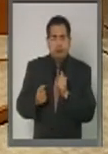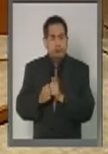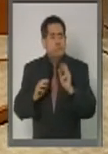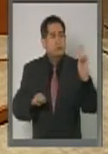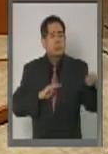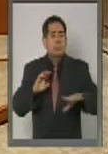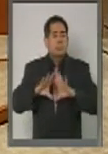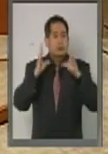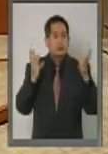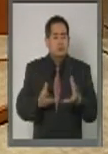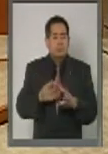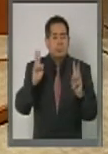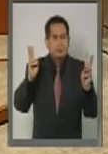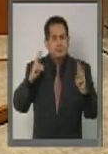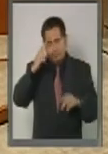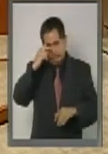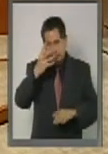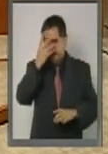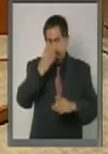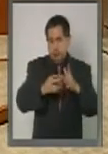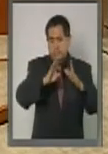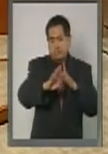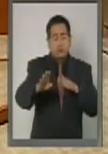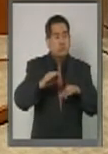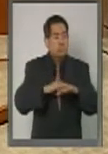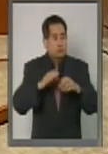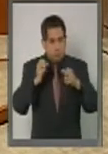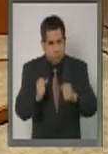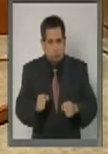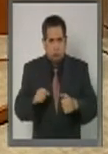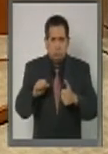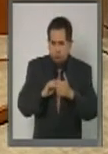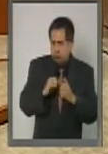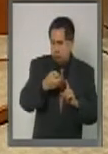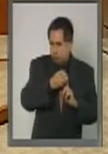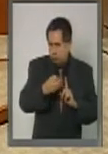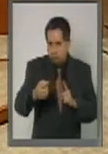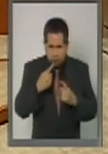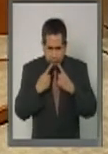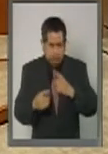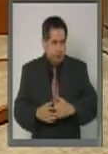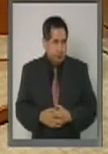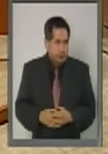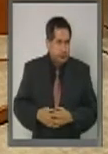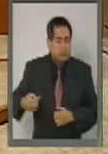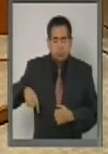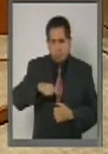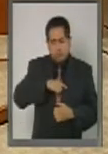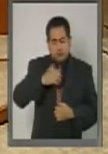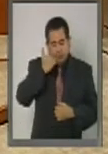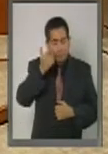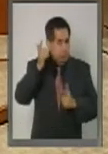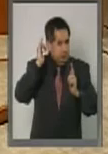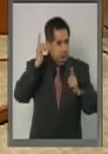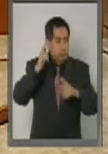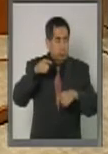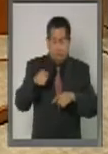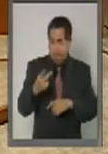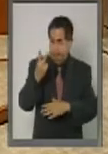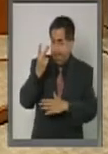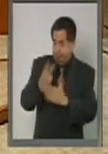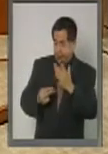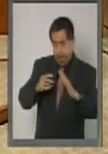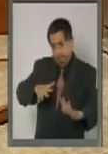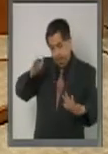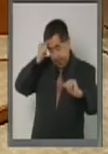Mundial para una migración segura, regular y ordenada. Aspiramos a que este Pacto Global